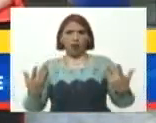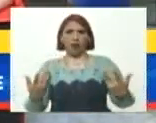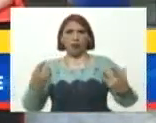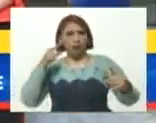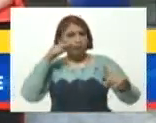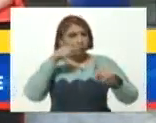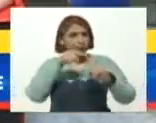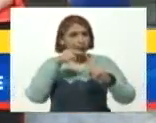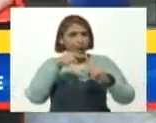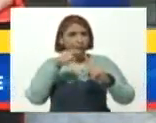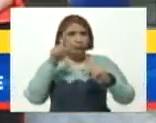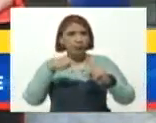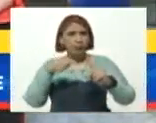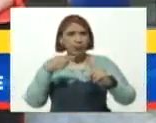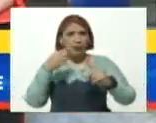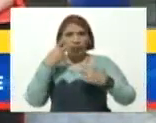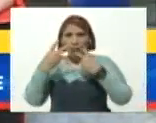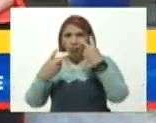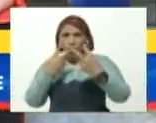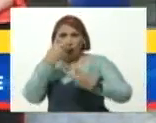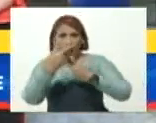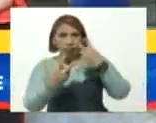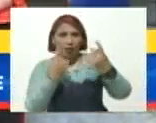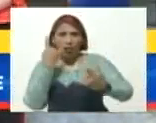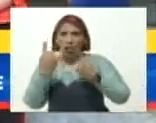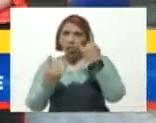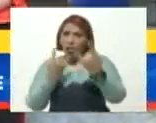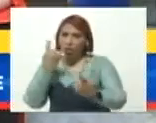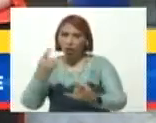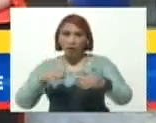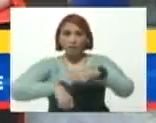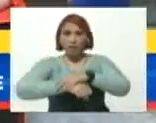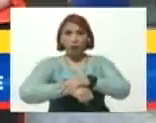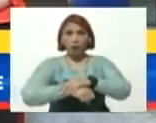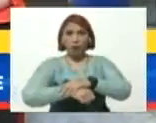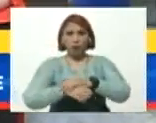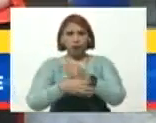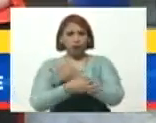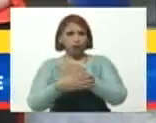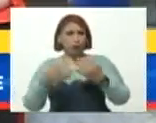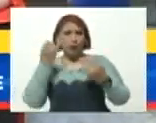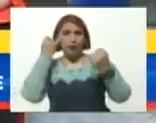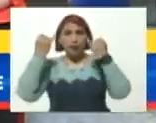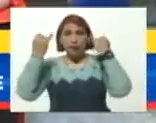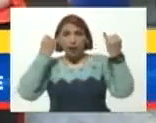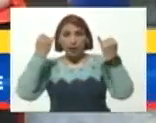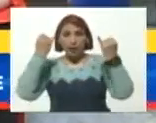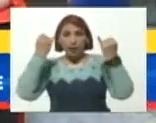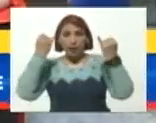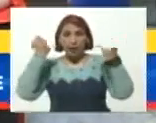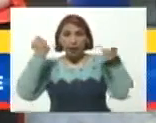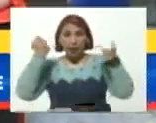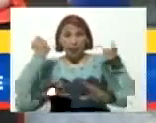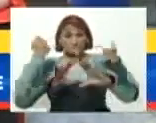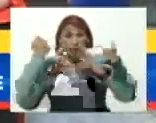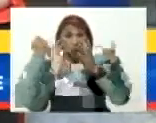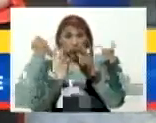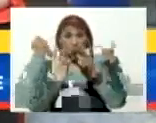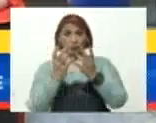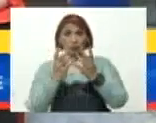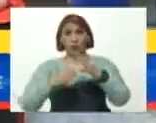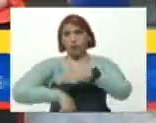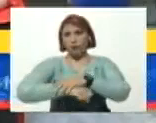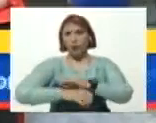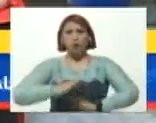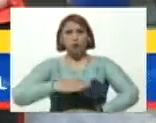punto de vista de fanático del fútbol, que me parece una extraordinaria idea que el Mundial de Fútbol